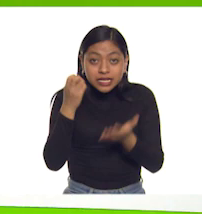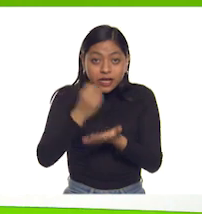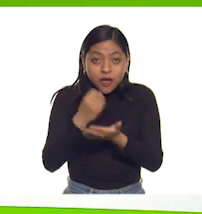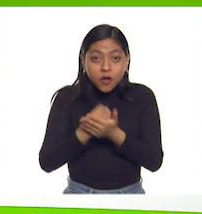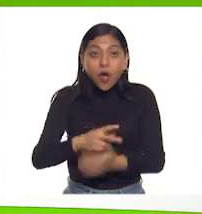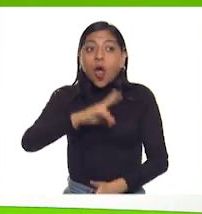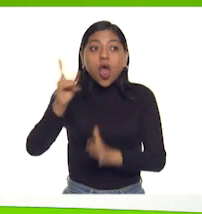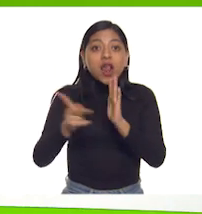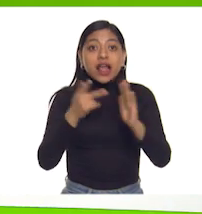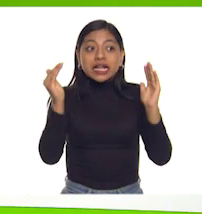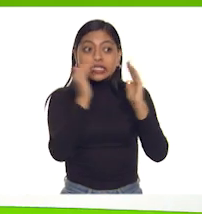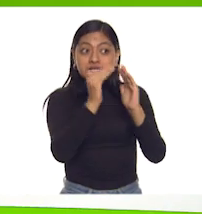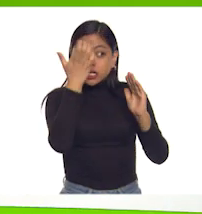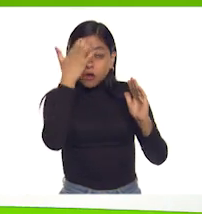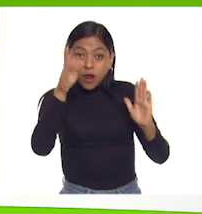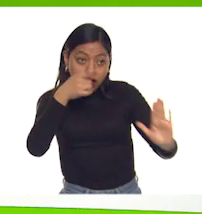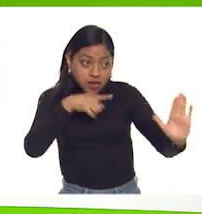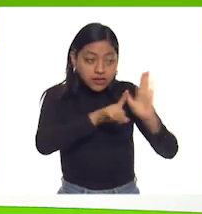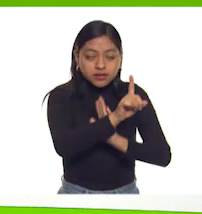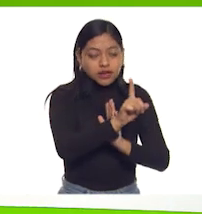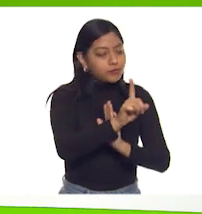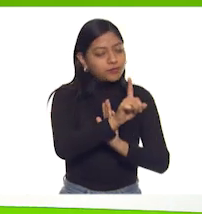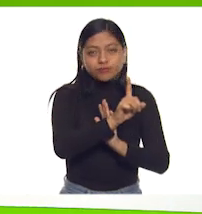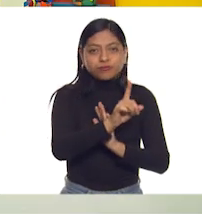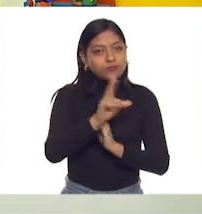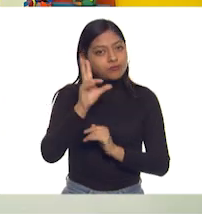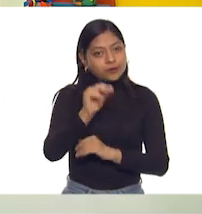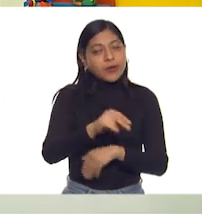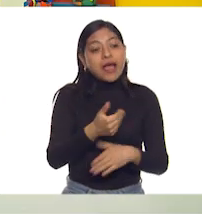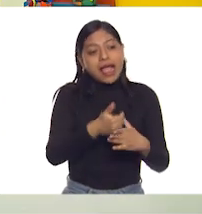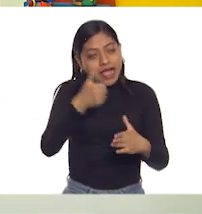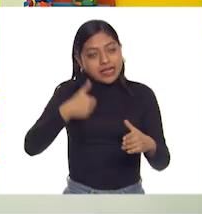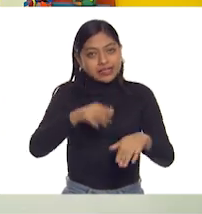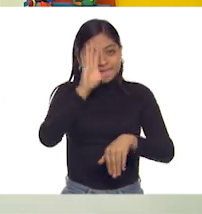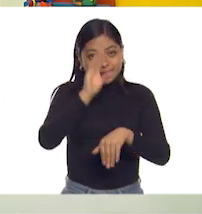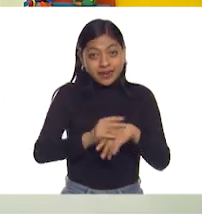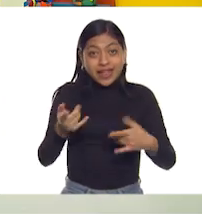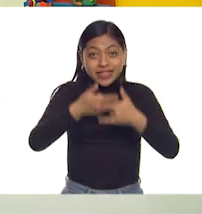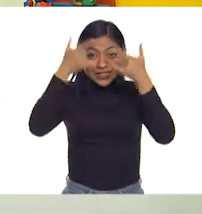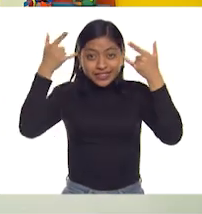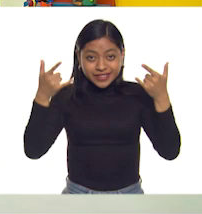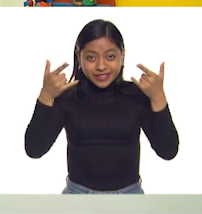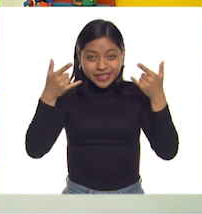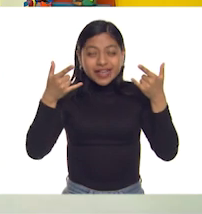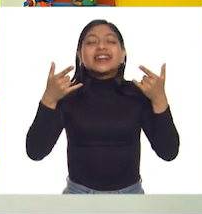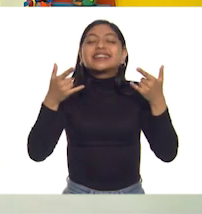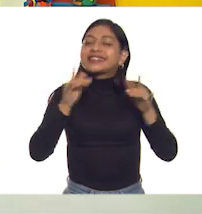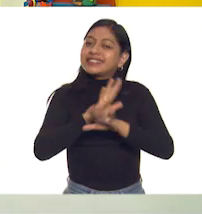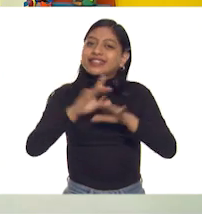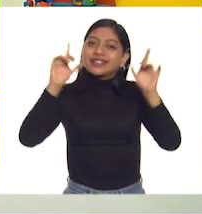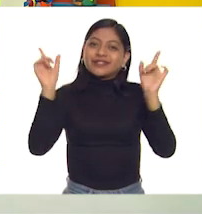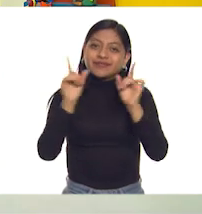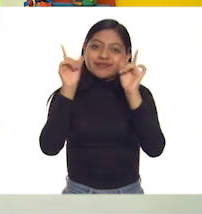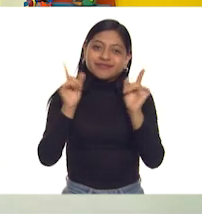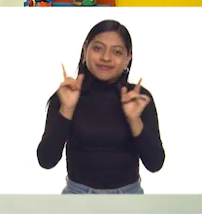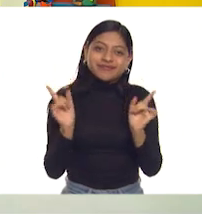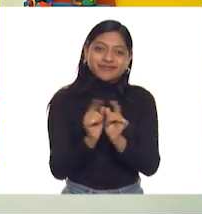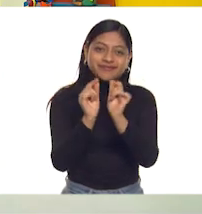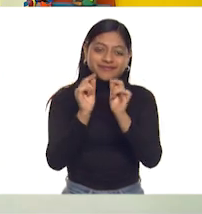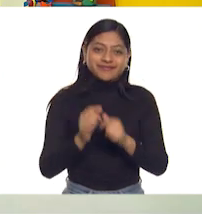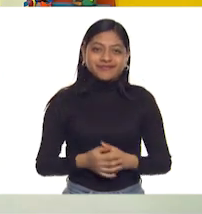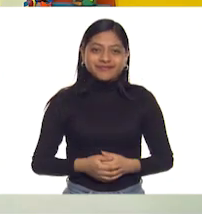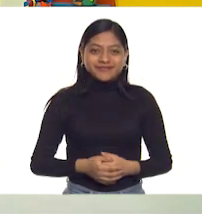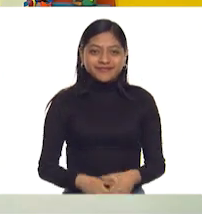una casa ajena y sin pedir permiso primero. Y colorín colorado, esta historia ha